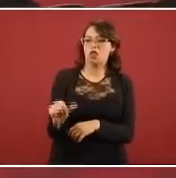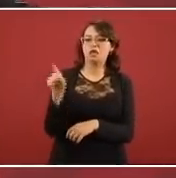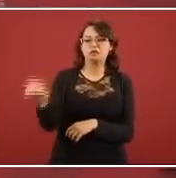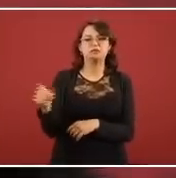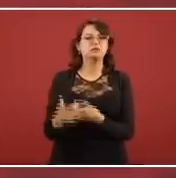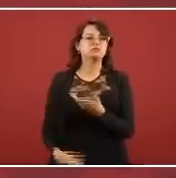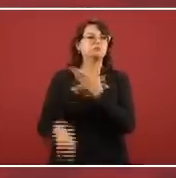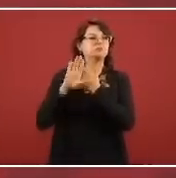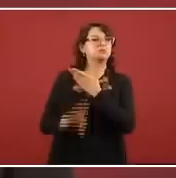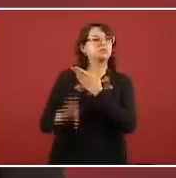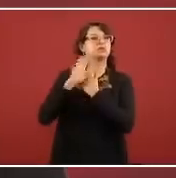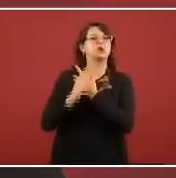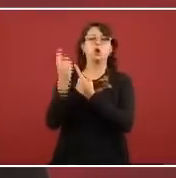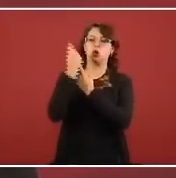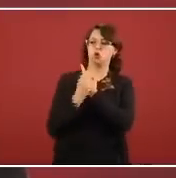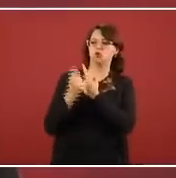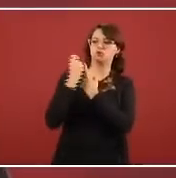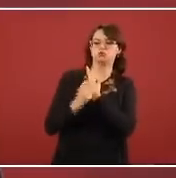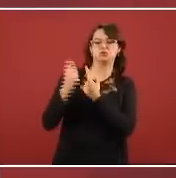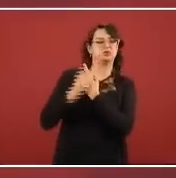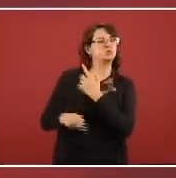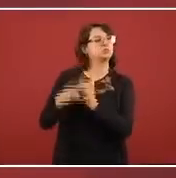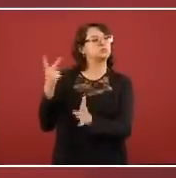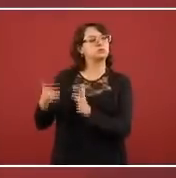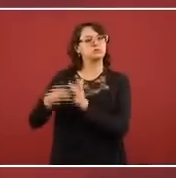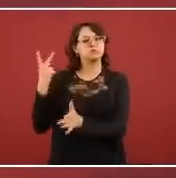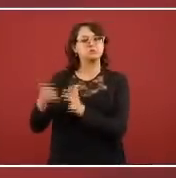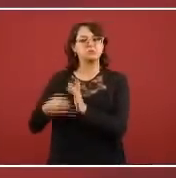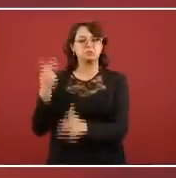está criticando al gobierno,